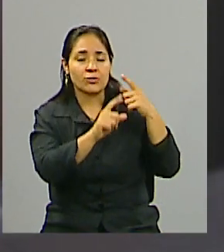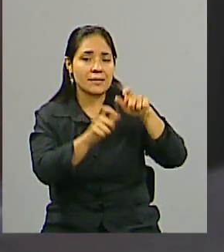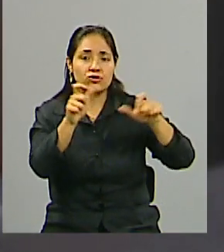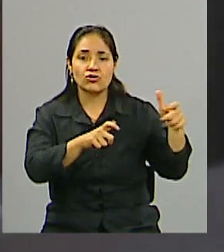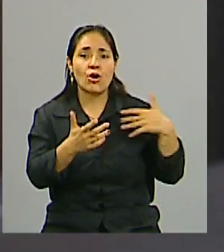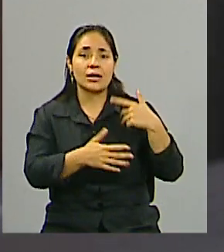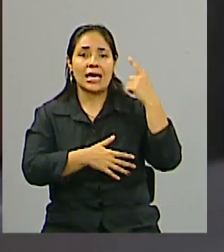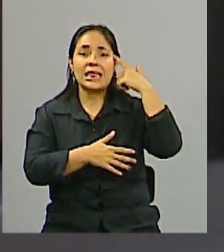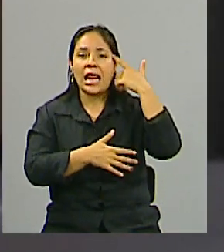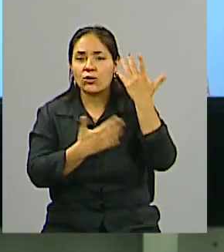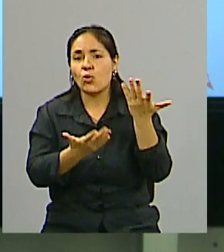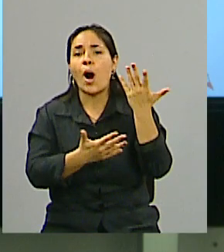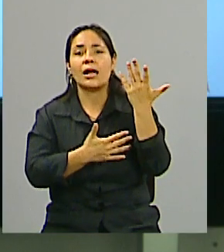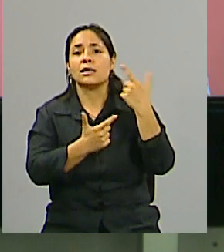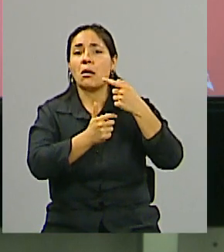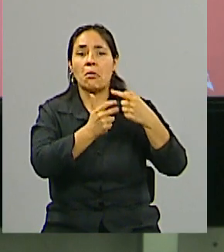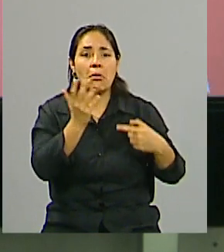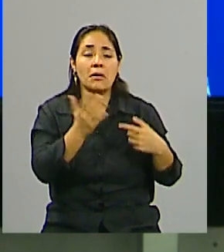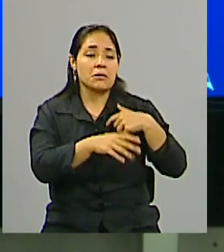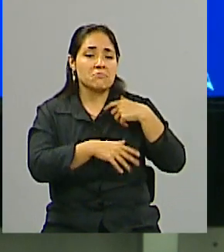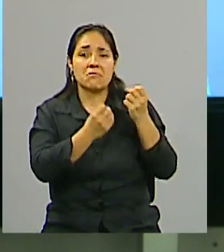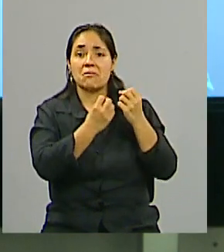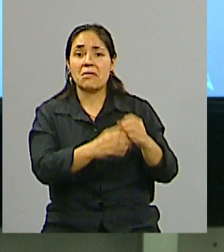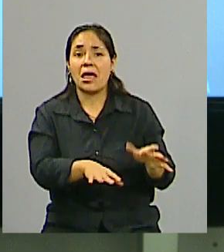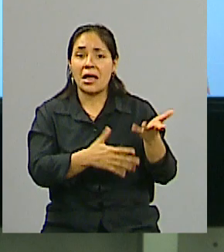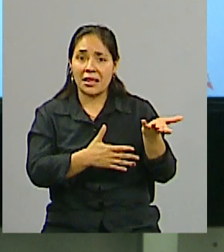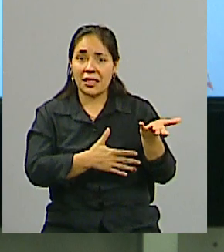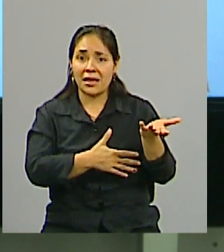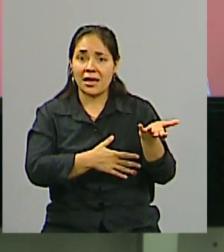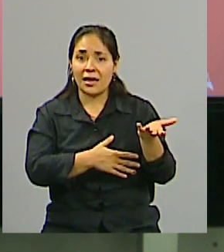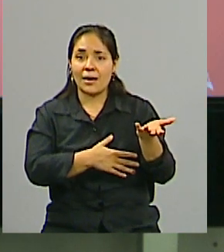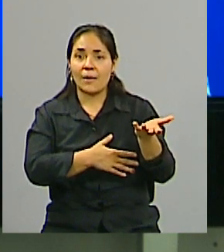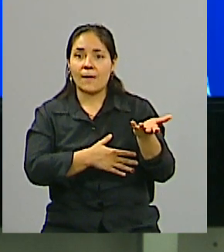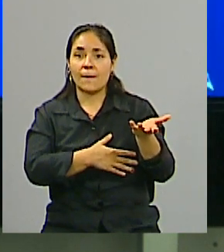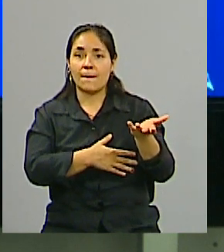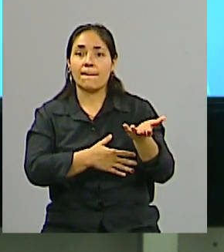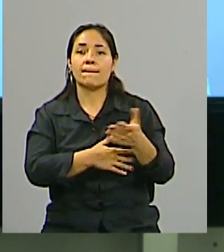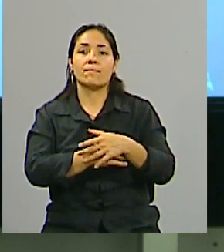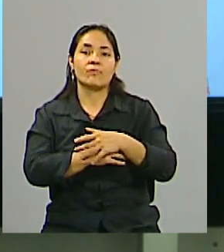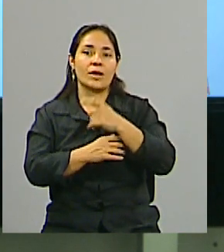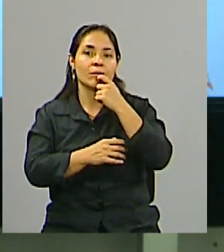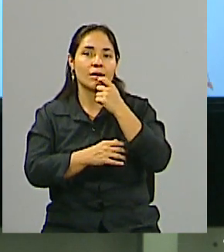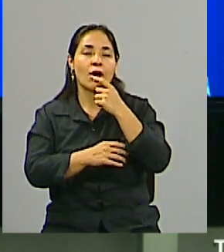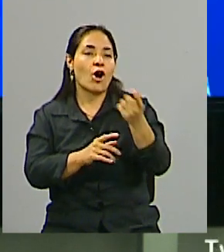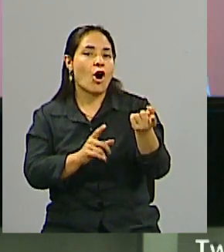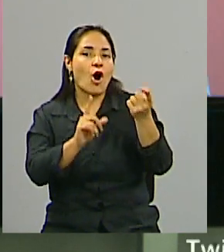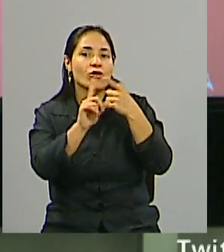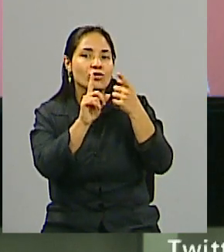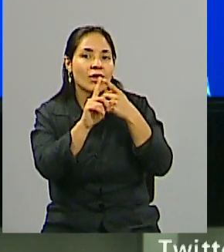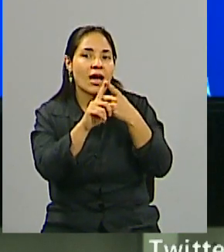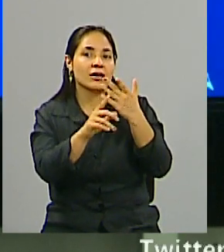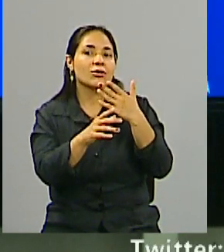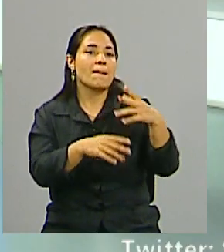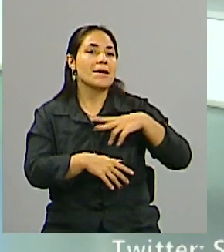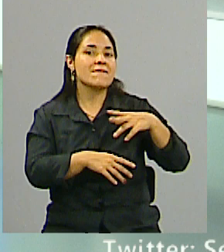capacidades intelectuales, cognitivas, lo que vamos a tener es muy poco espesor para relacionarnos en nuestra vida